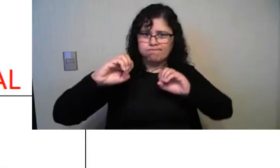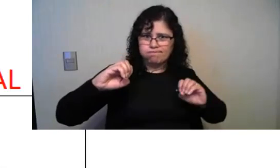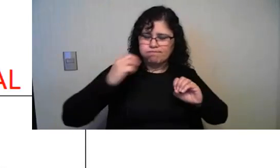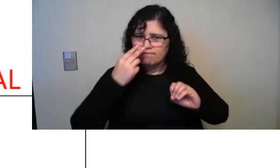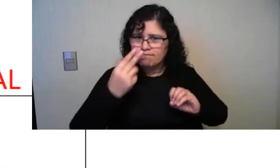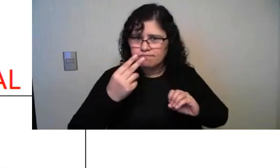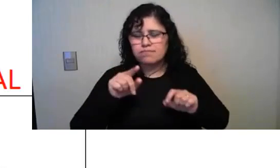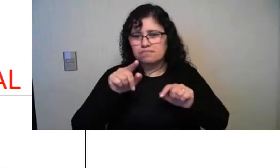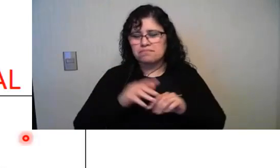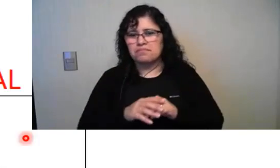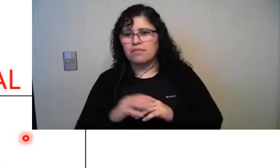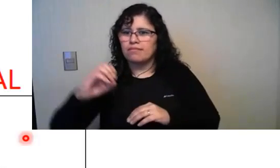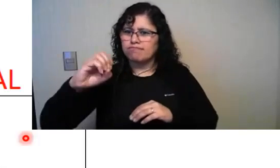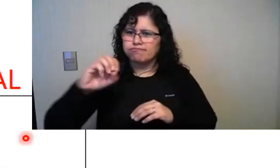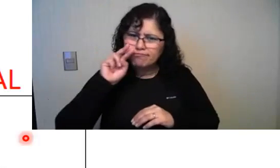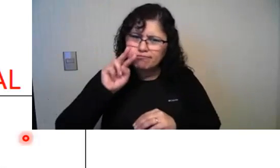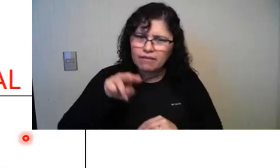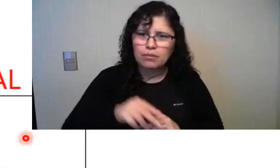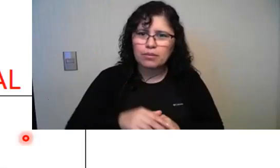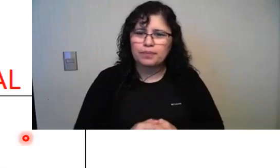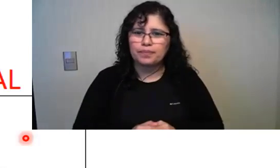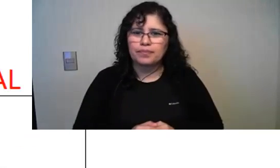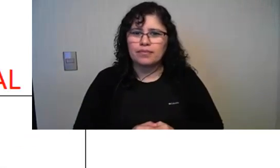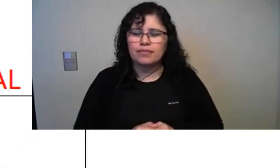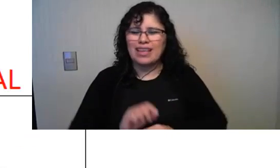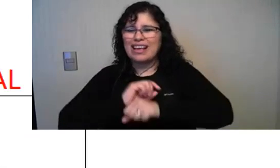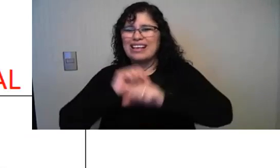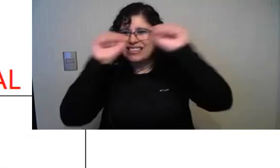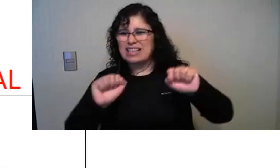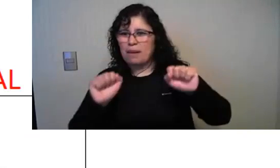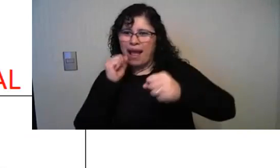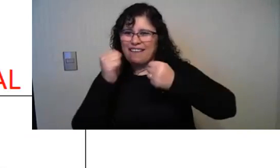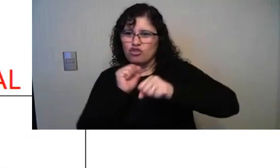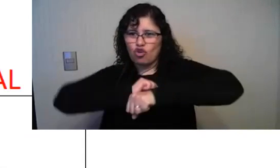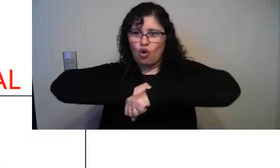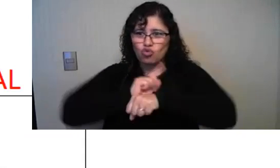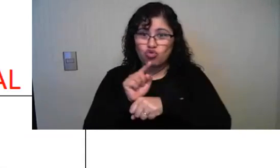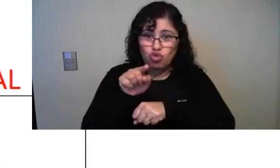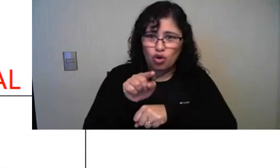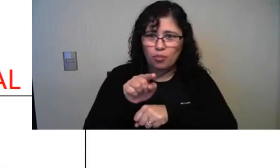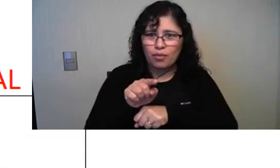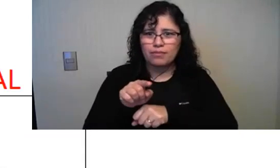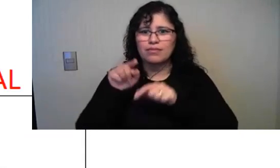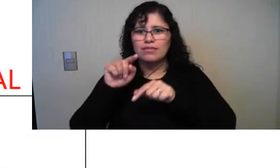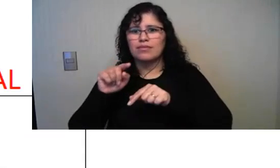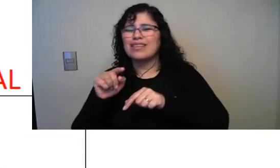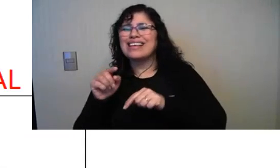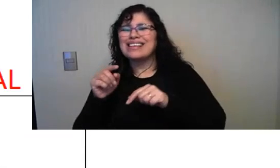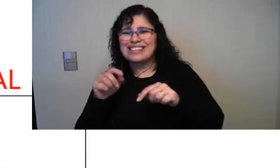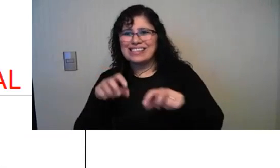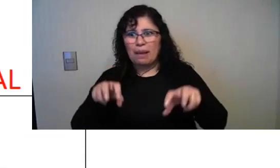autónomo. Vamos a ver. El ganglio del sistema nervioso autónomo está marcado como un ganglio